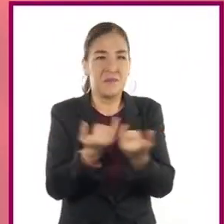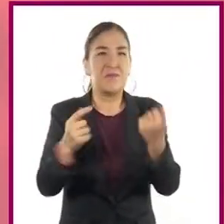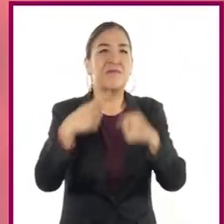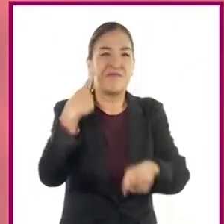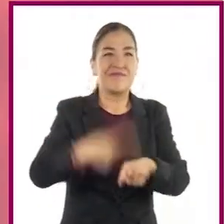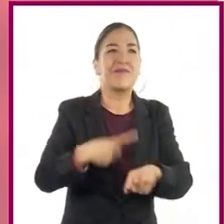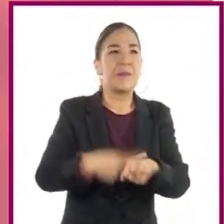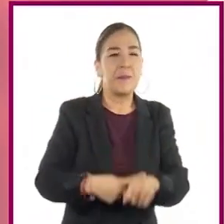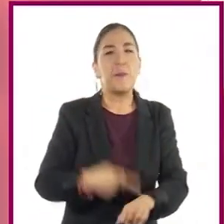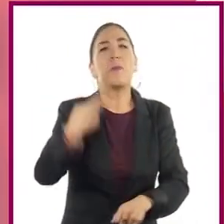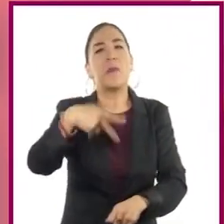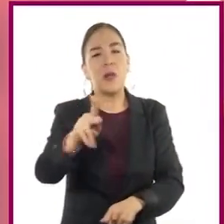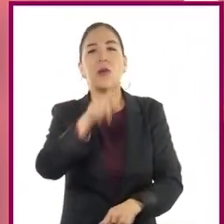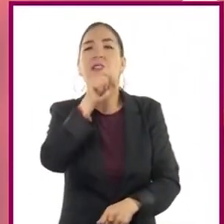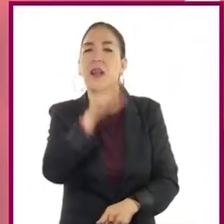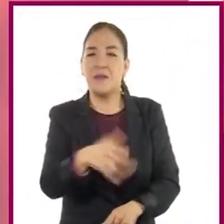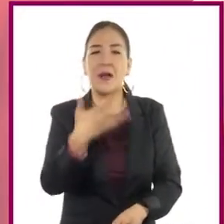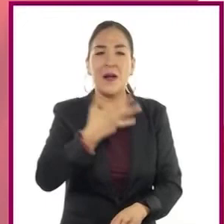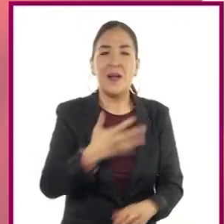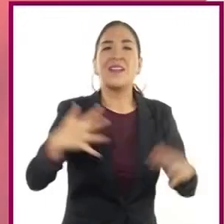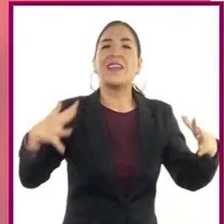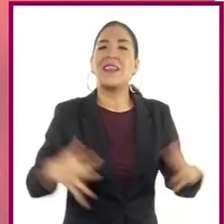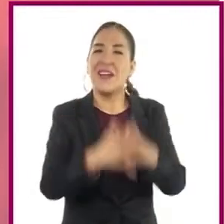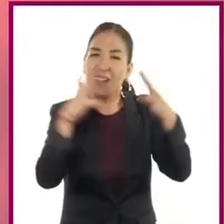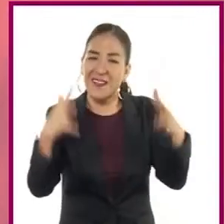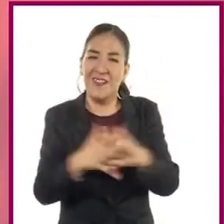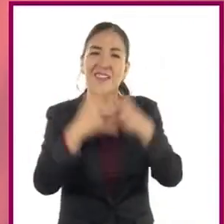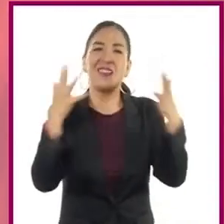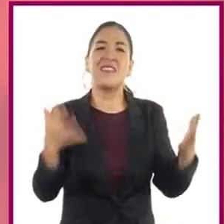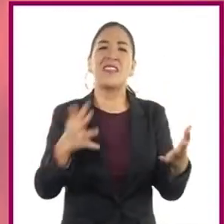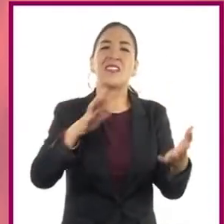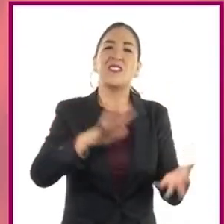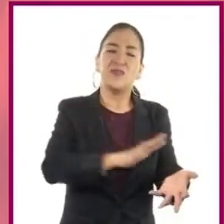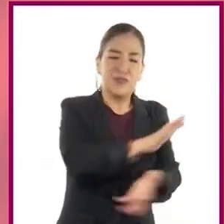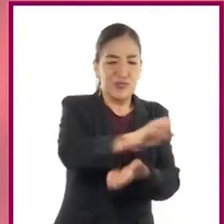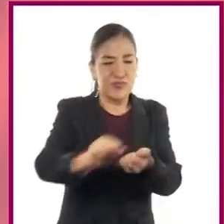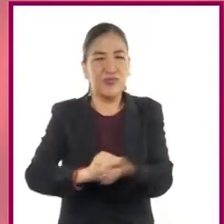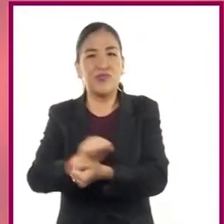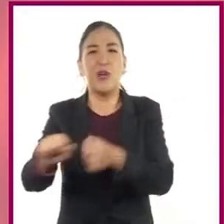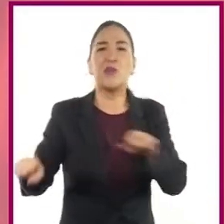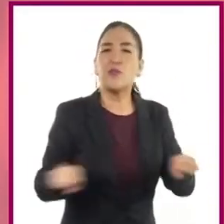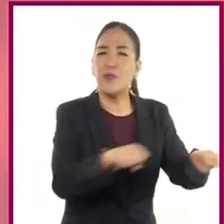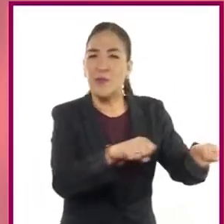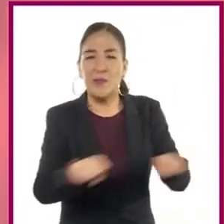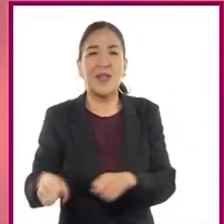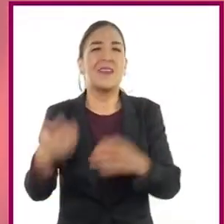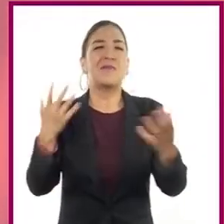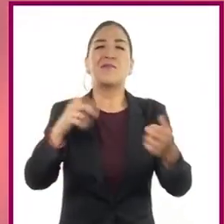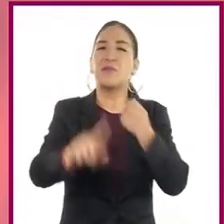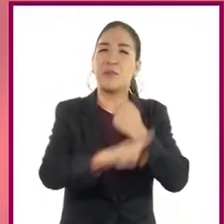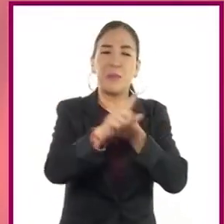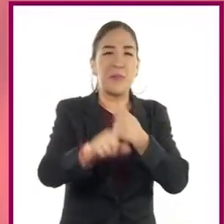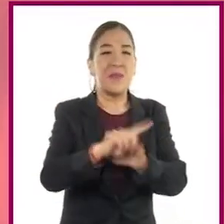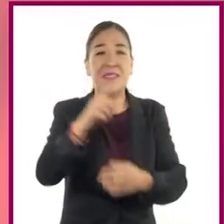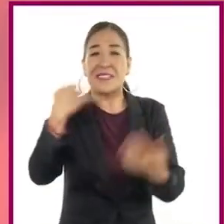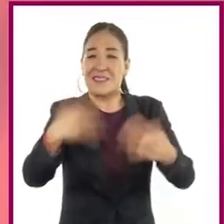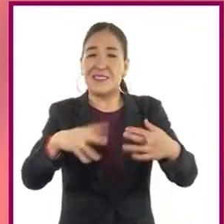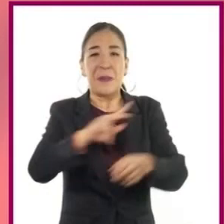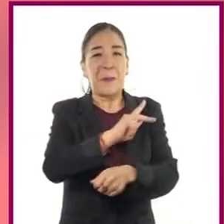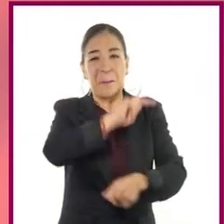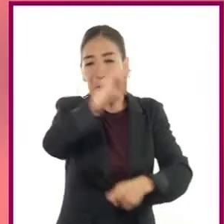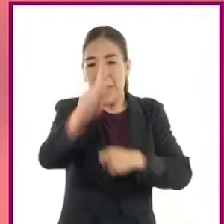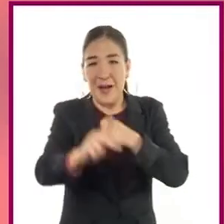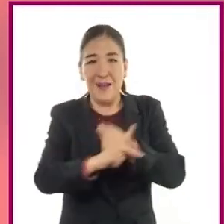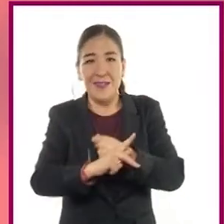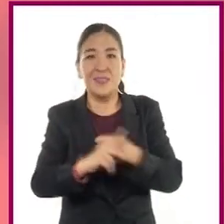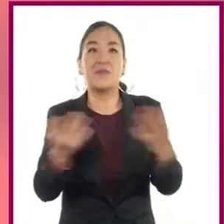Pero también han existido las guerras, las catástrofes, desgracias que afectan a toda una nación